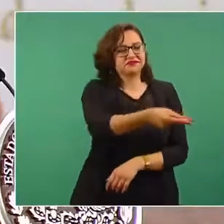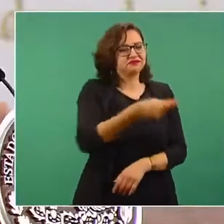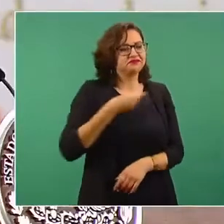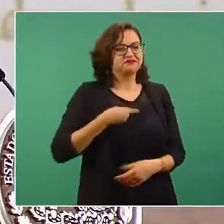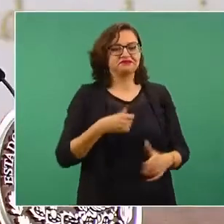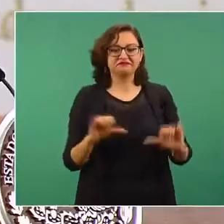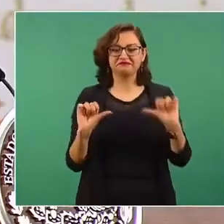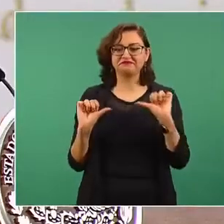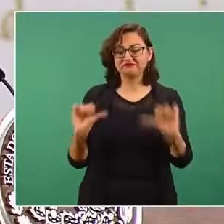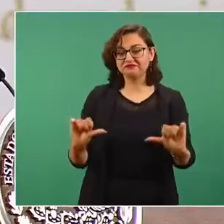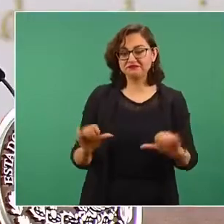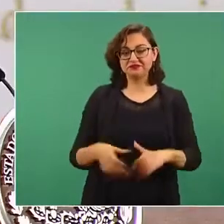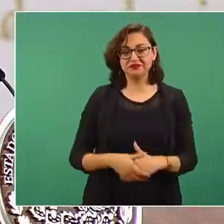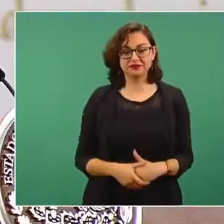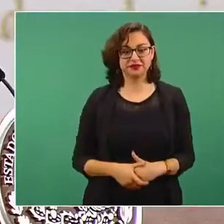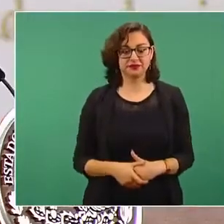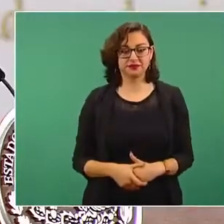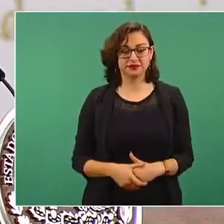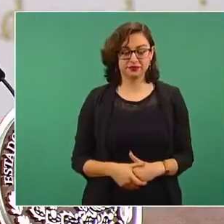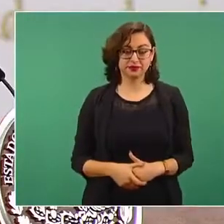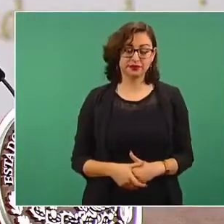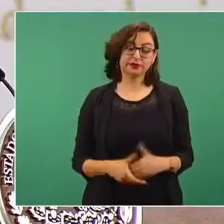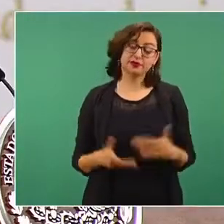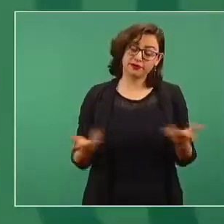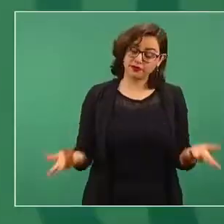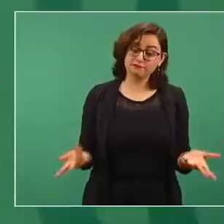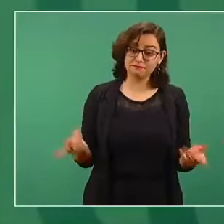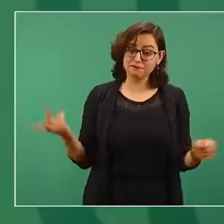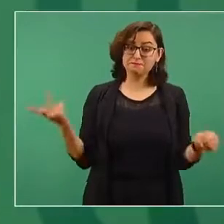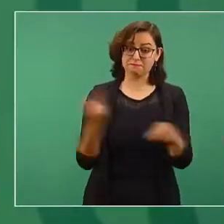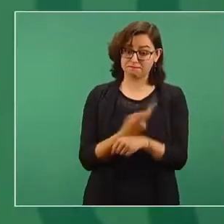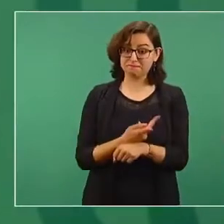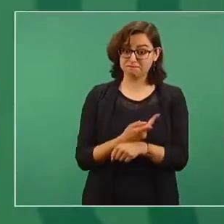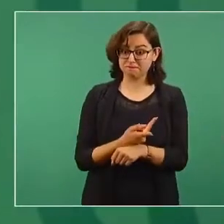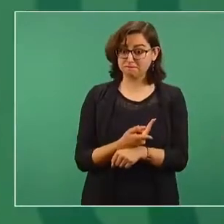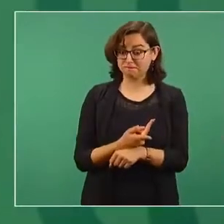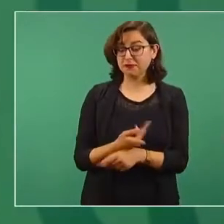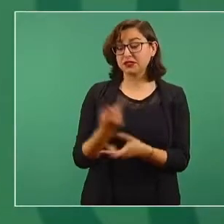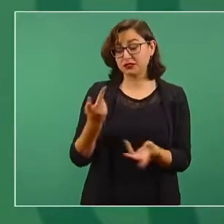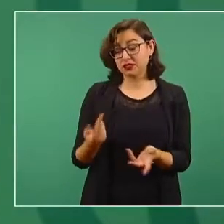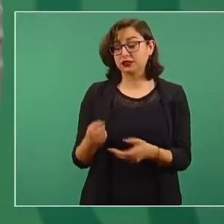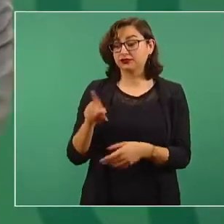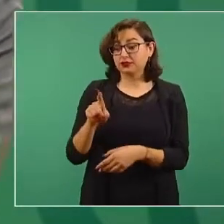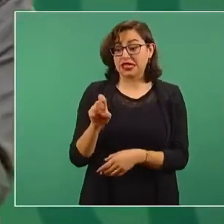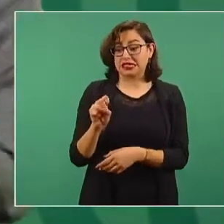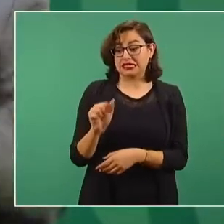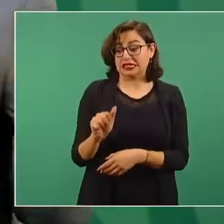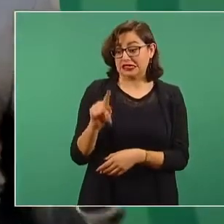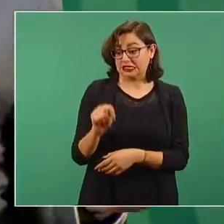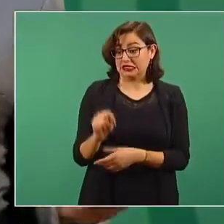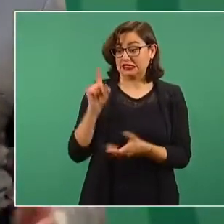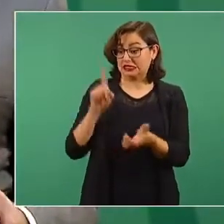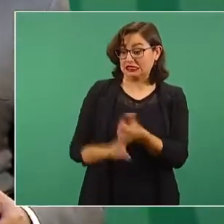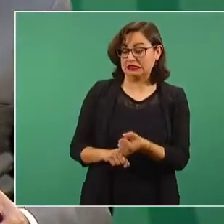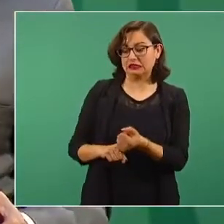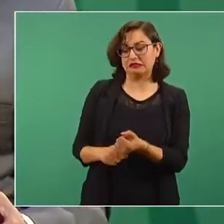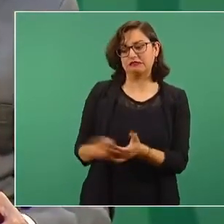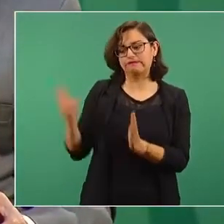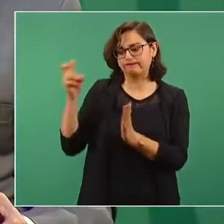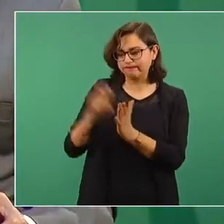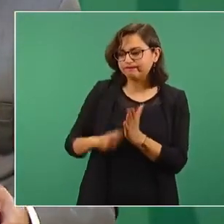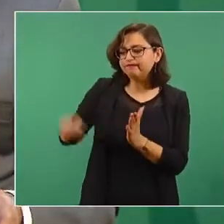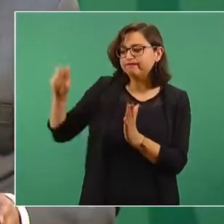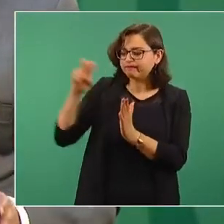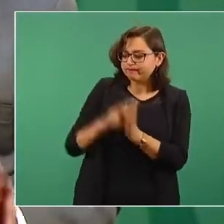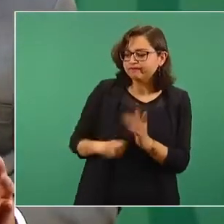Entonces, estamos terminando ya de poner orden, y no es